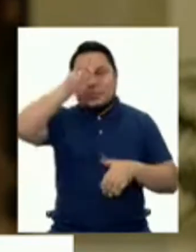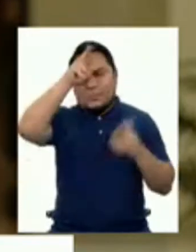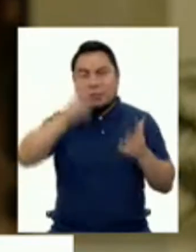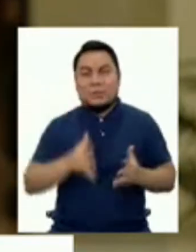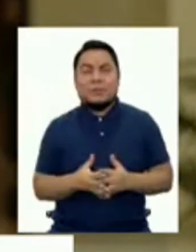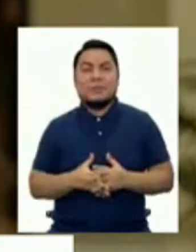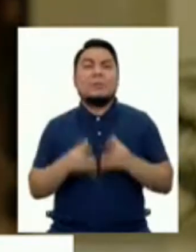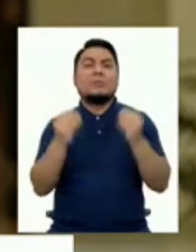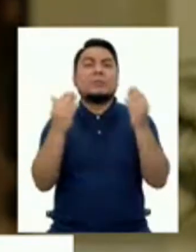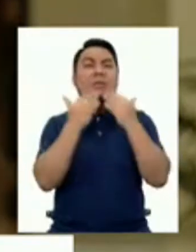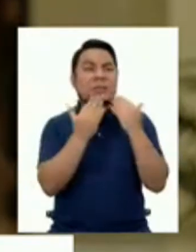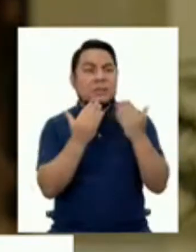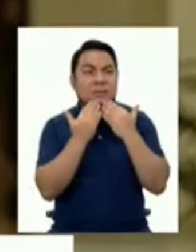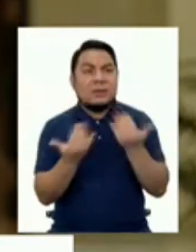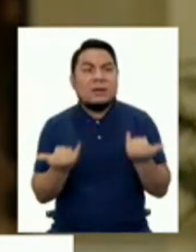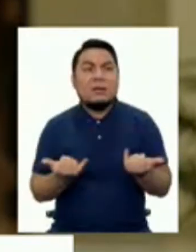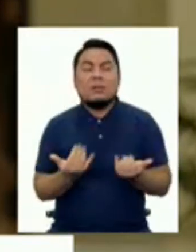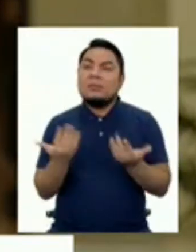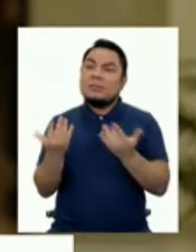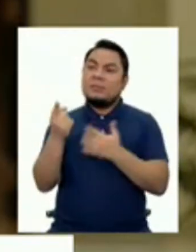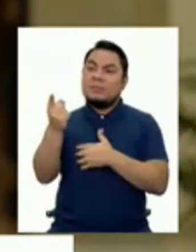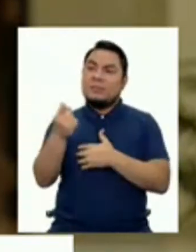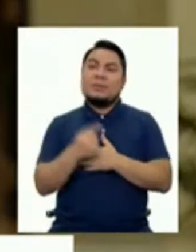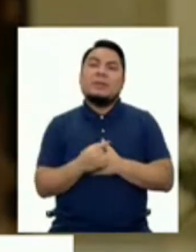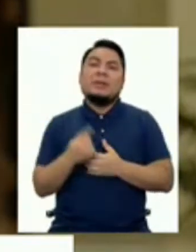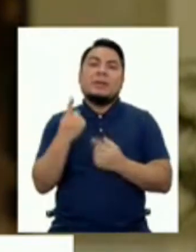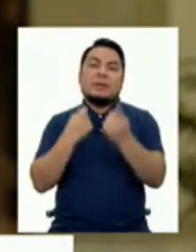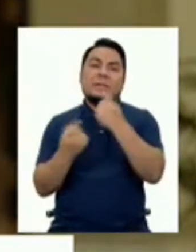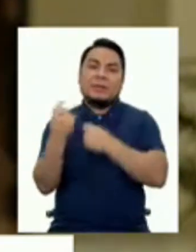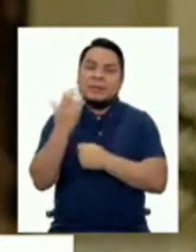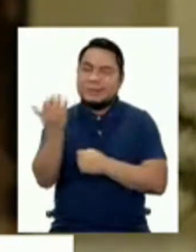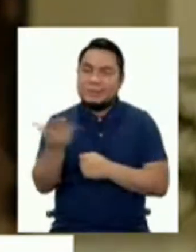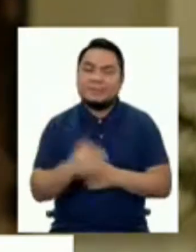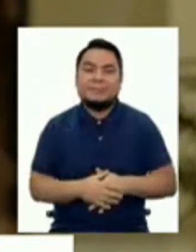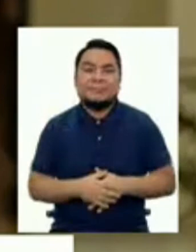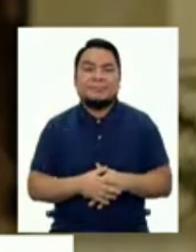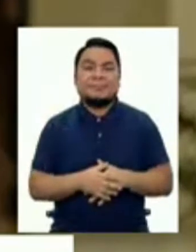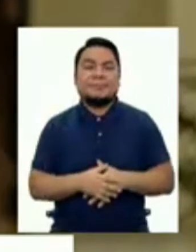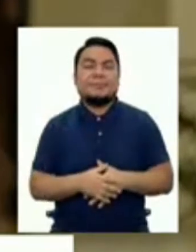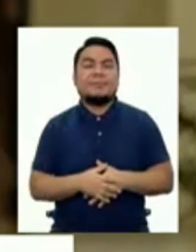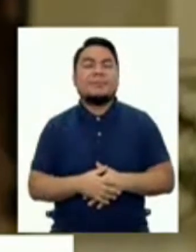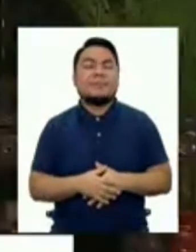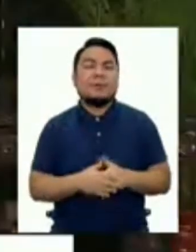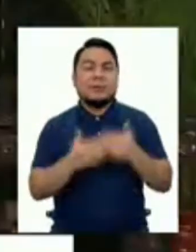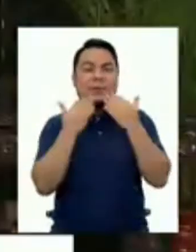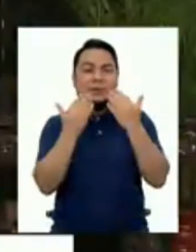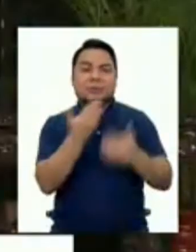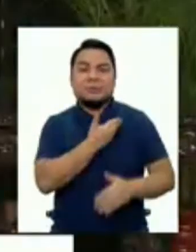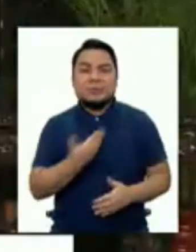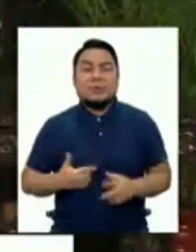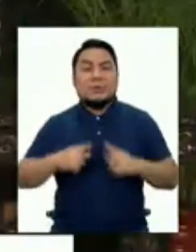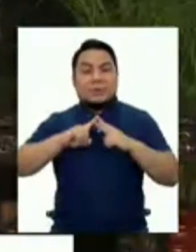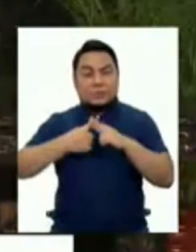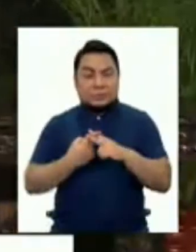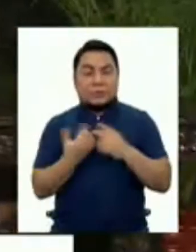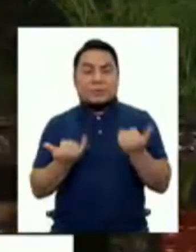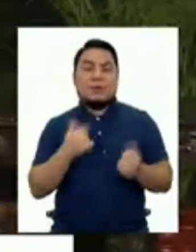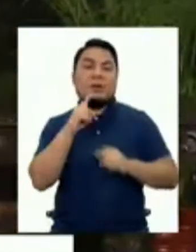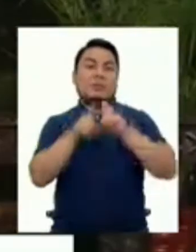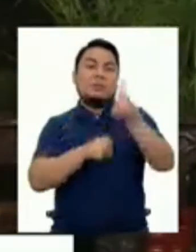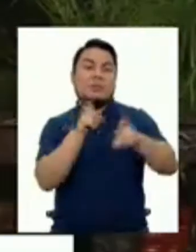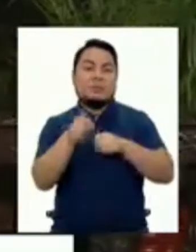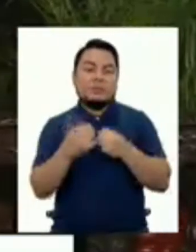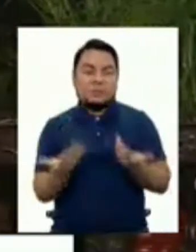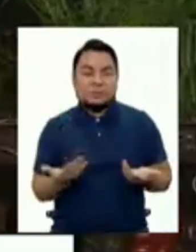peruanas. Muchas gracias y ahora esperamos las preguntas correspondientes. Gracias, señor presidente. Iniciamos la ronda de